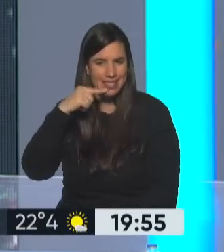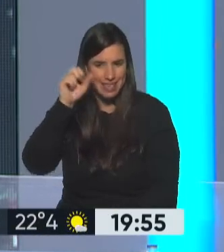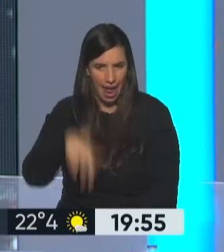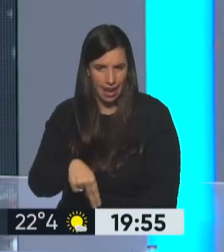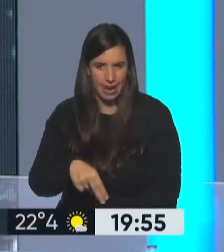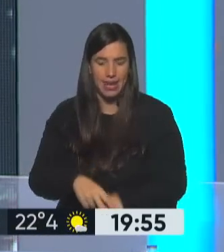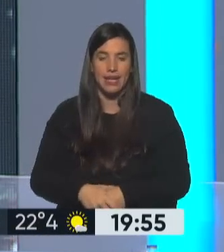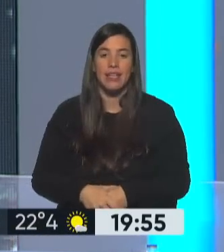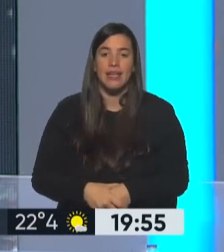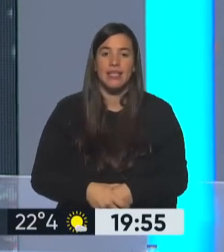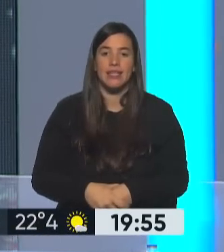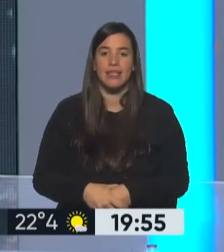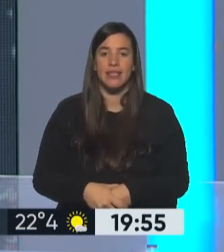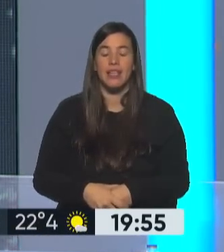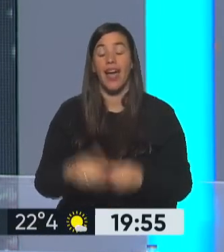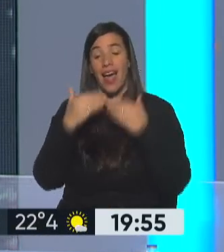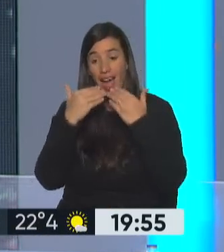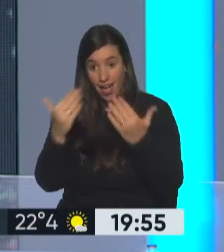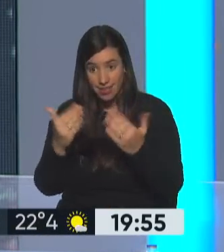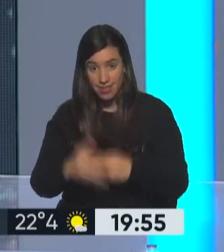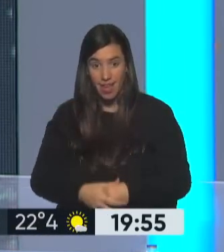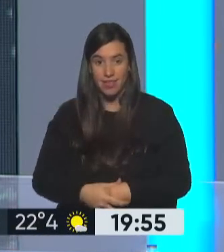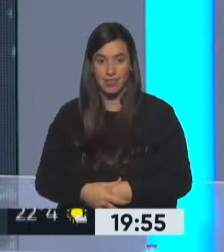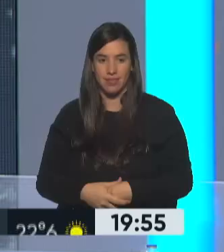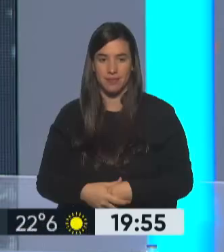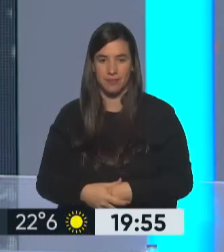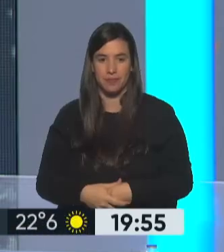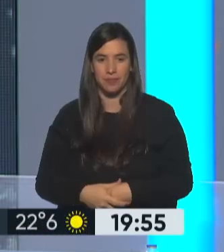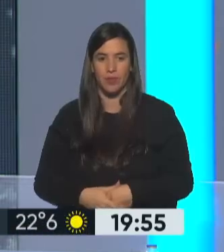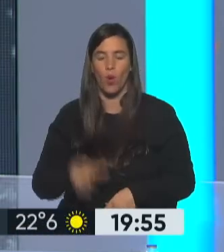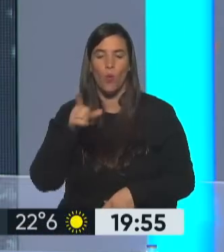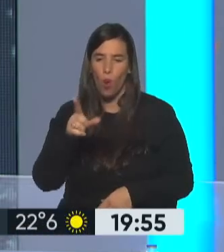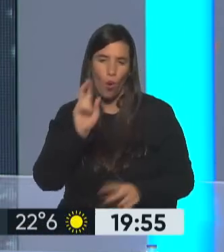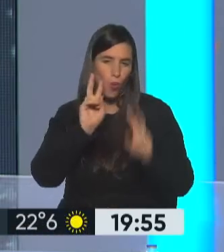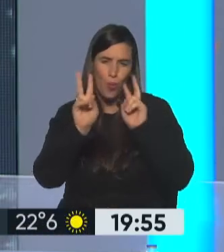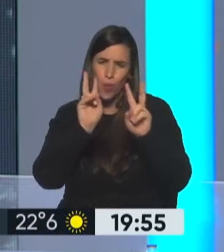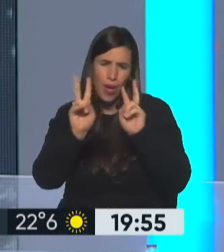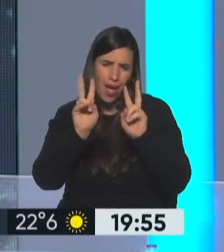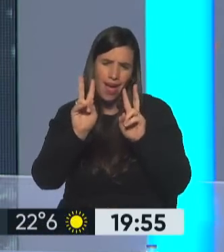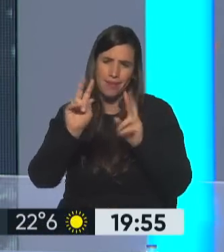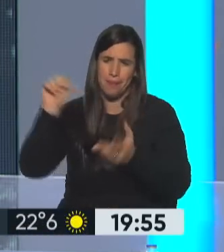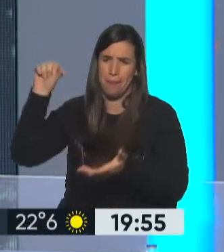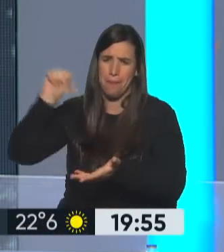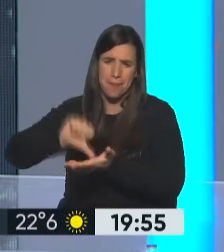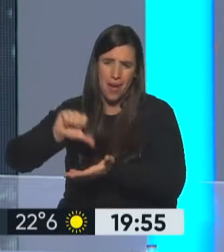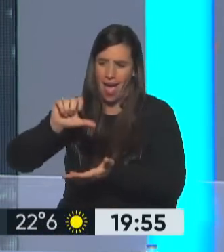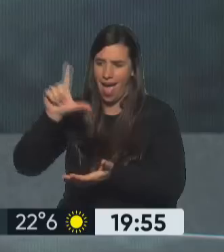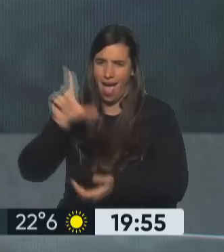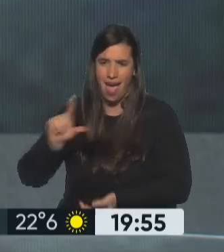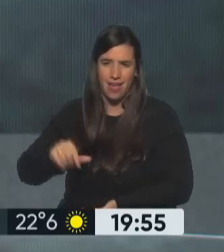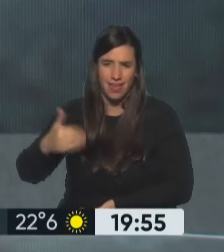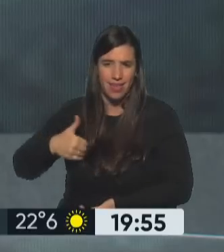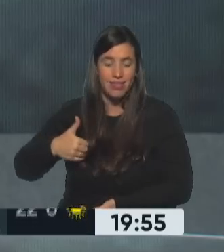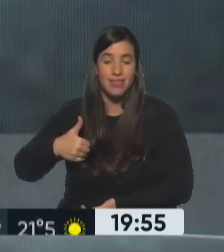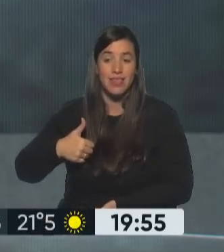lo épico. Se cruzó, vos los estás viendo en todo el país, se cruzó toda la ciudad para poder ayudarnos a